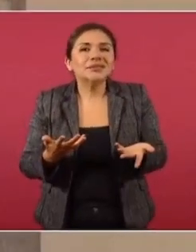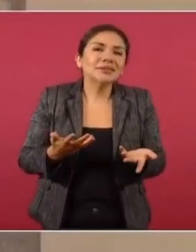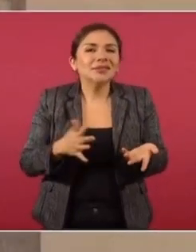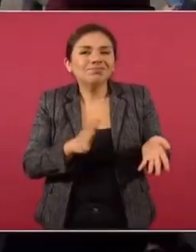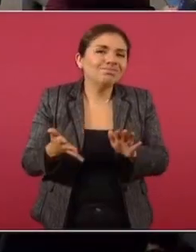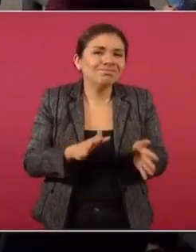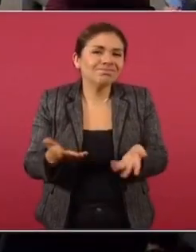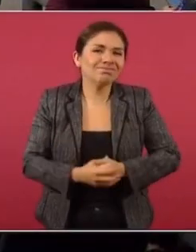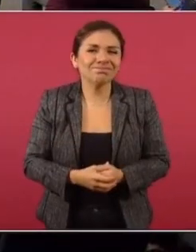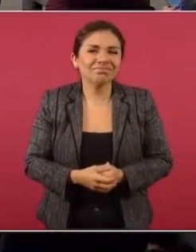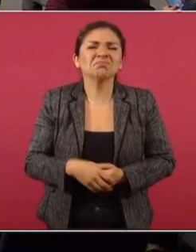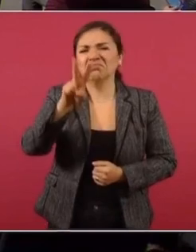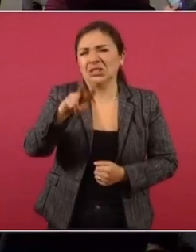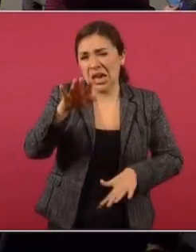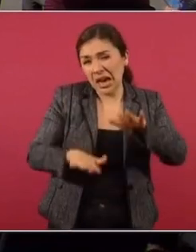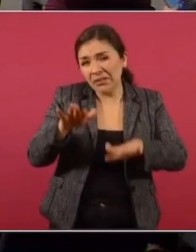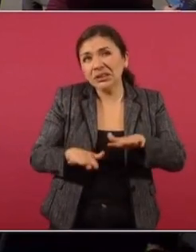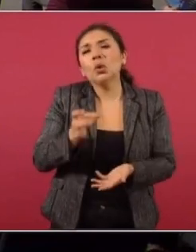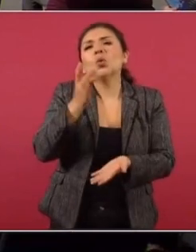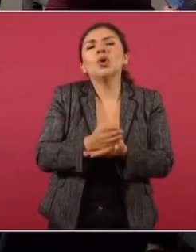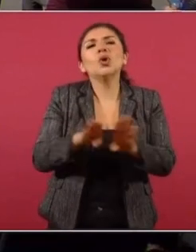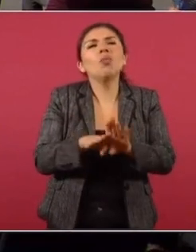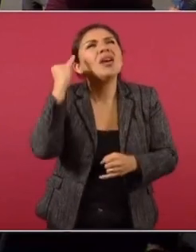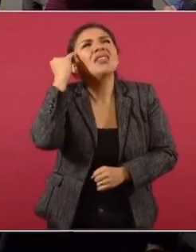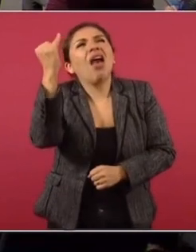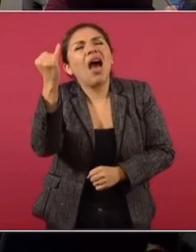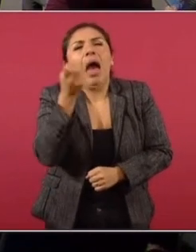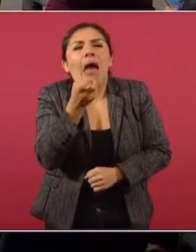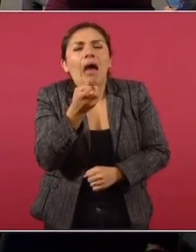relativa. Y muchas veces es solo abyección,